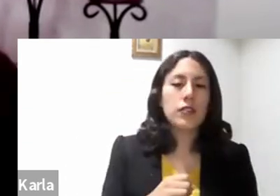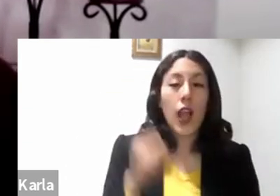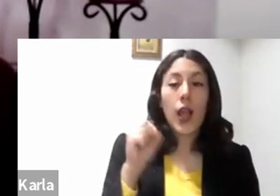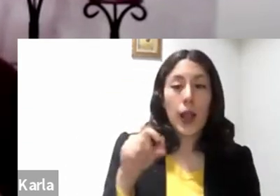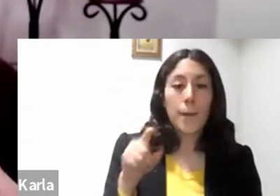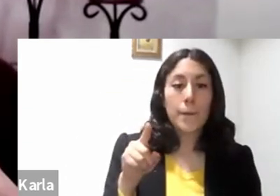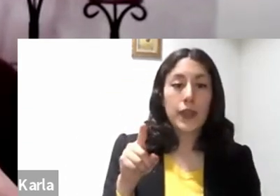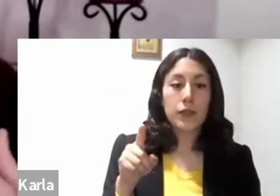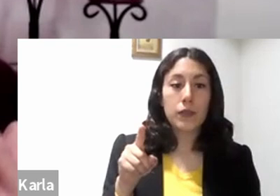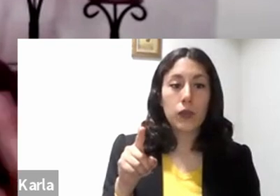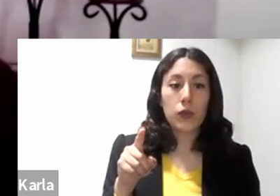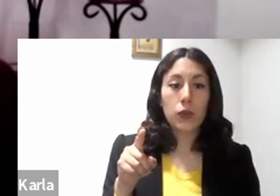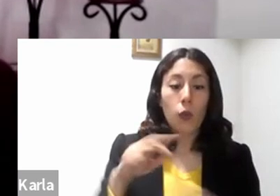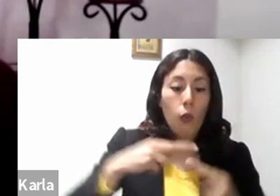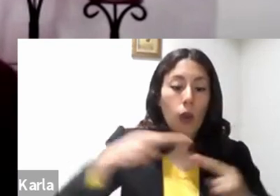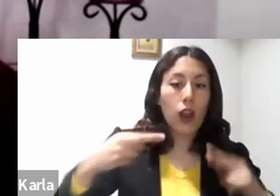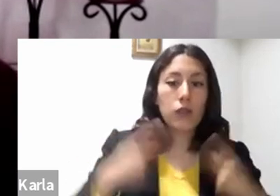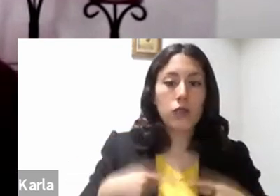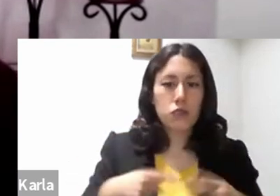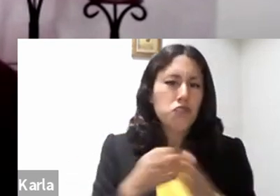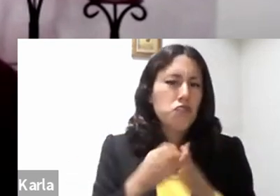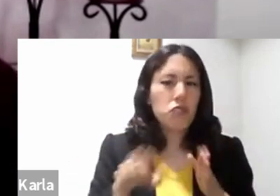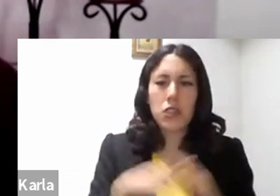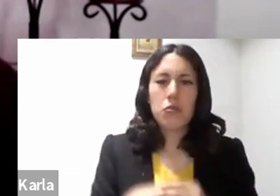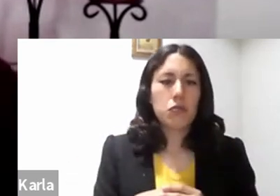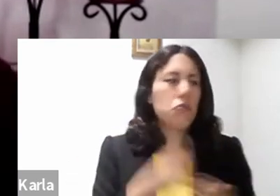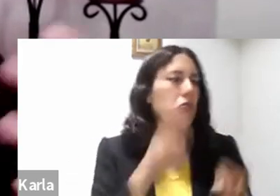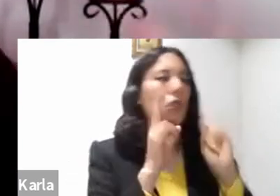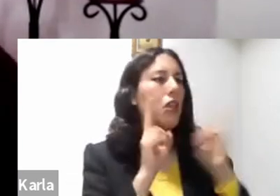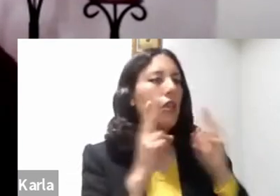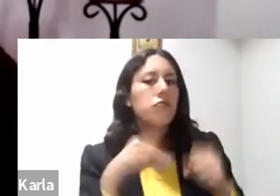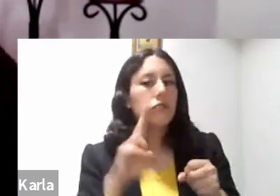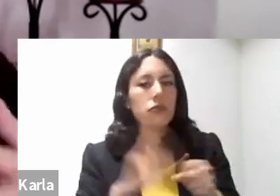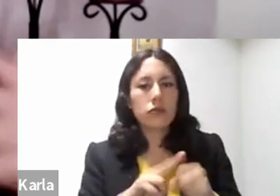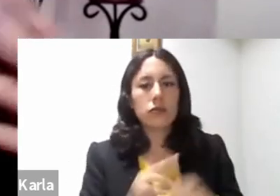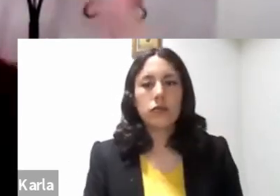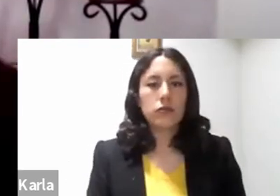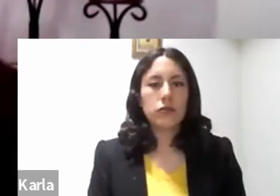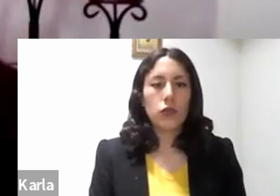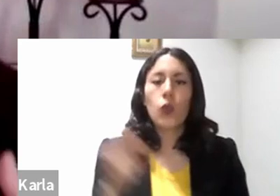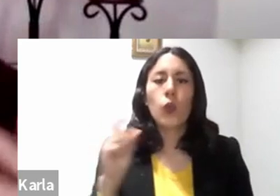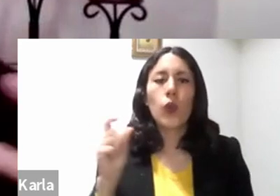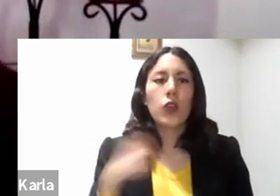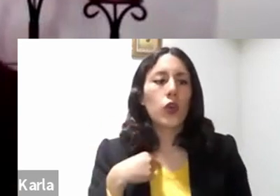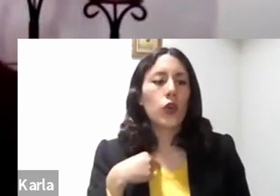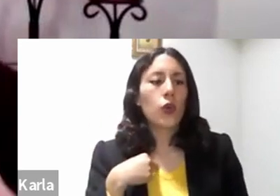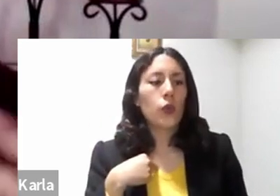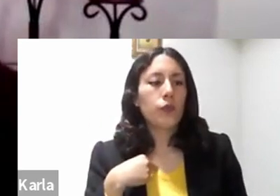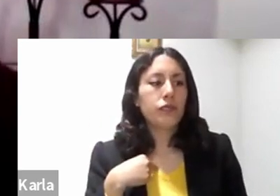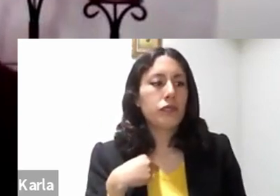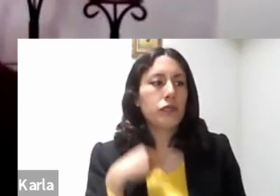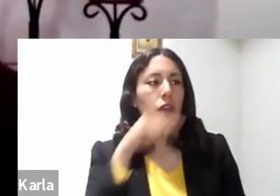como el tener como una plática casual cuando yo estoy con un amigo le empiezo a practicar lo que pasó en el día